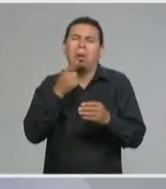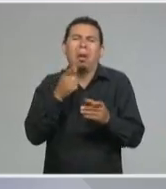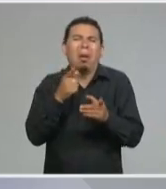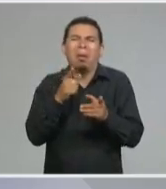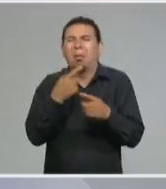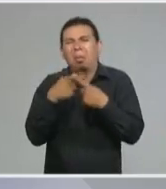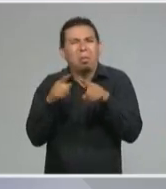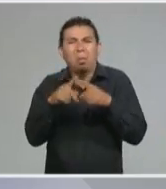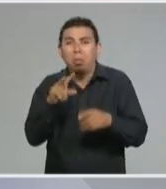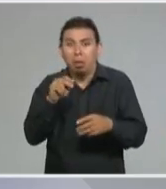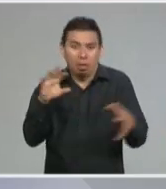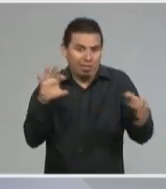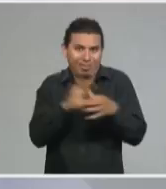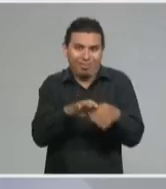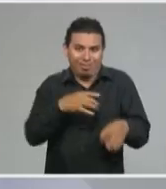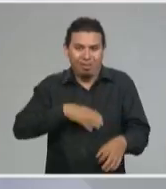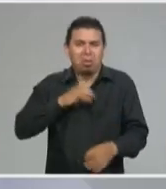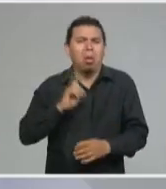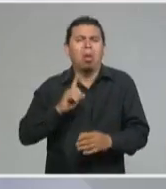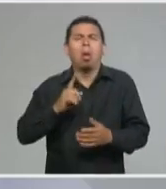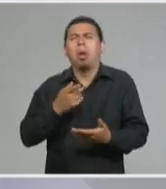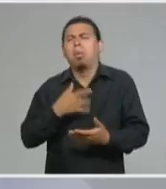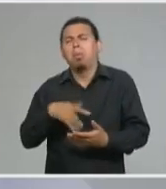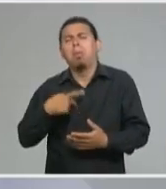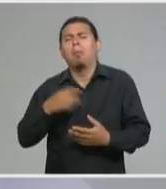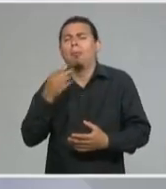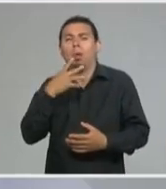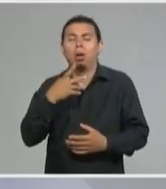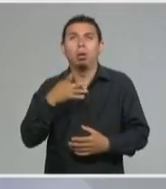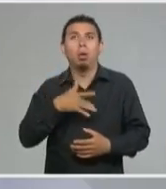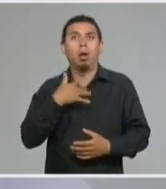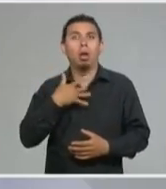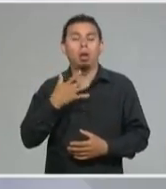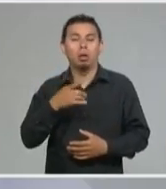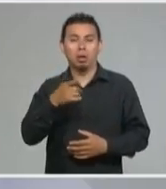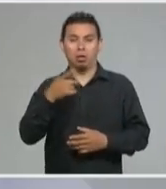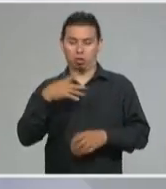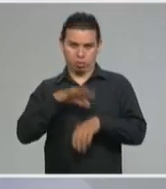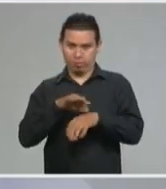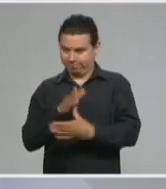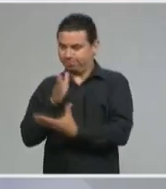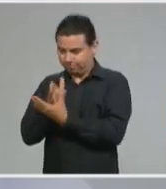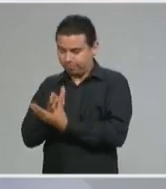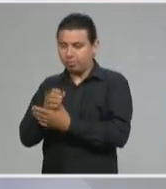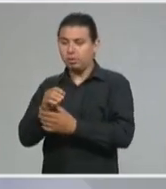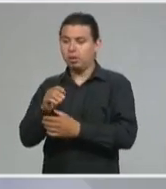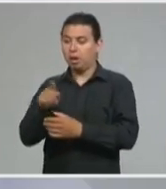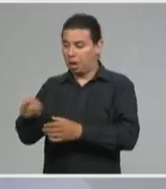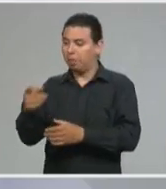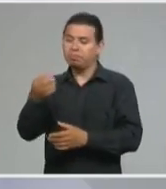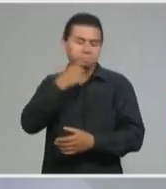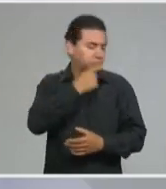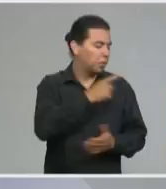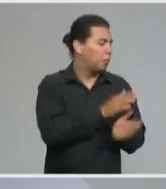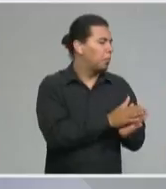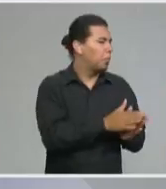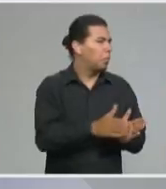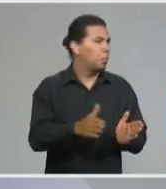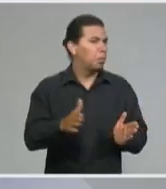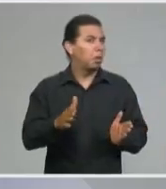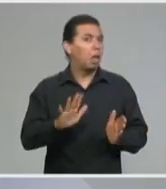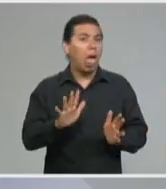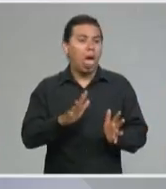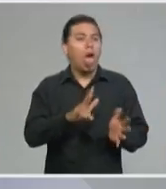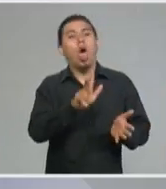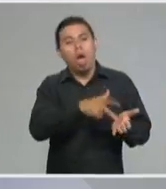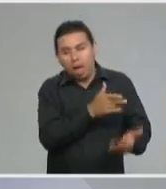tiempo, ¿no? Y no se le insiste al paciente que si no desaparecen estos síntomas, acuda nuevamente al médico para que no se deje de lado.